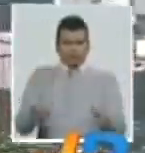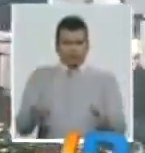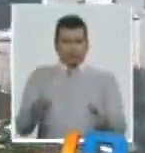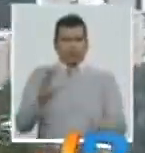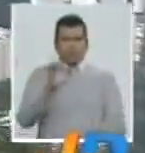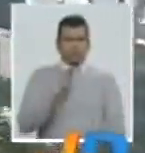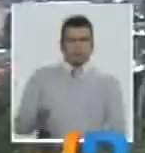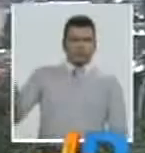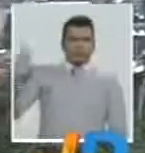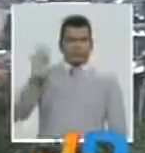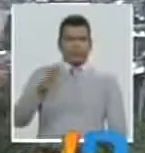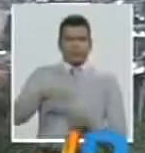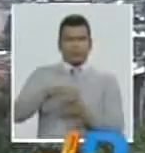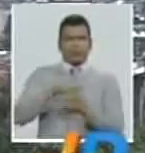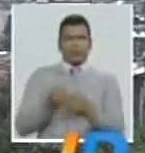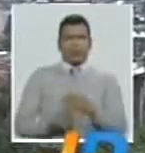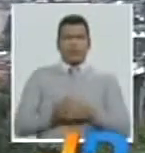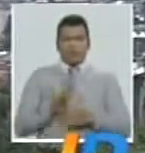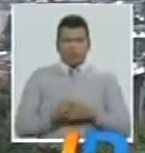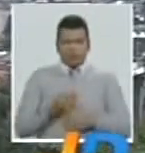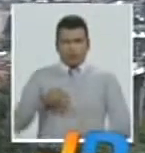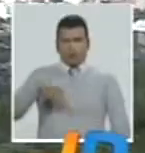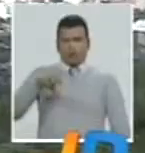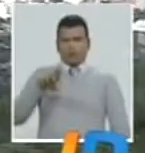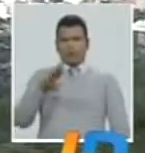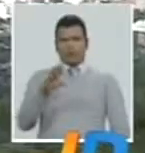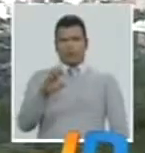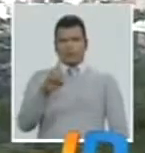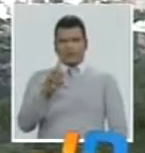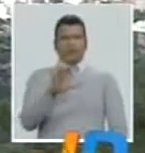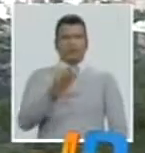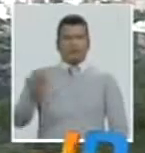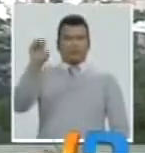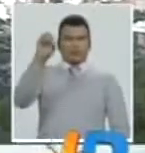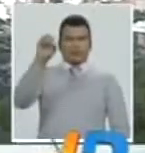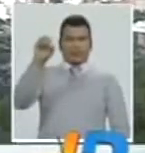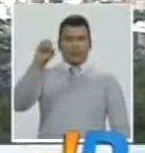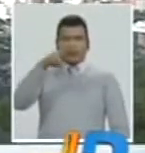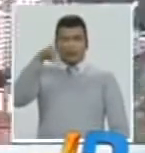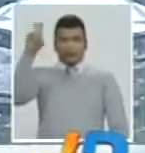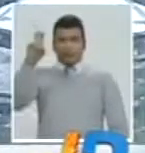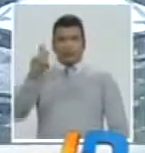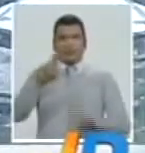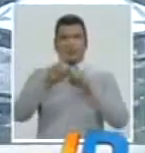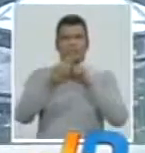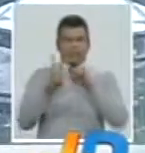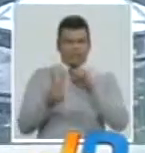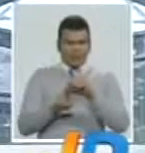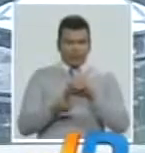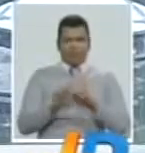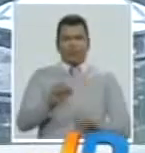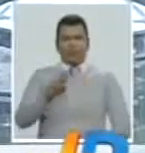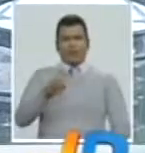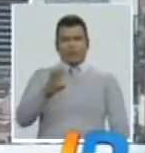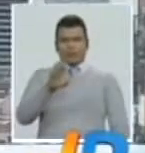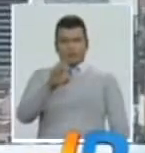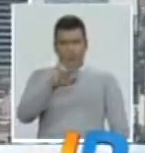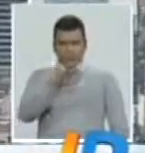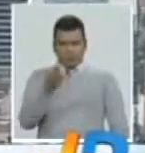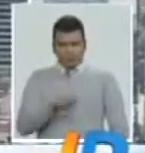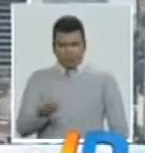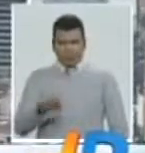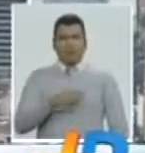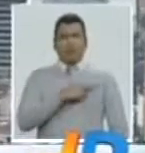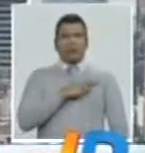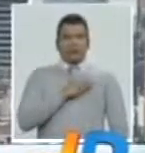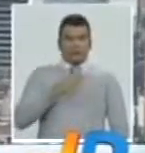otros sectores, a los barrios La Flora, La Merced, Álamos, Alcázares, Chiminangos, La Ribera, Los Andes, Alfonso López, Puerto